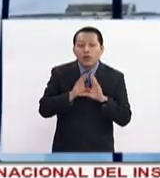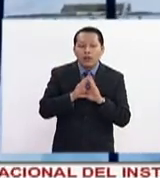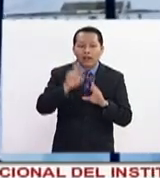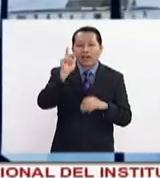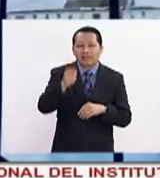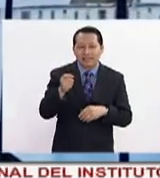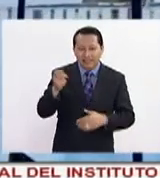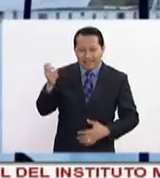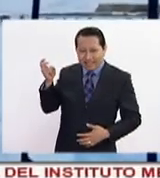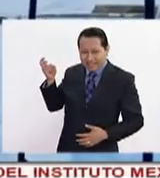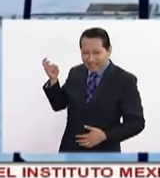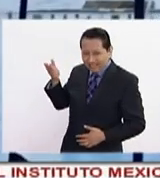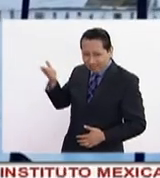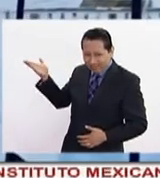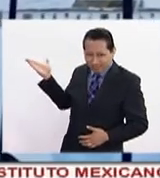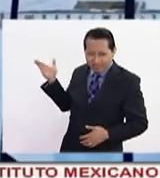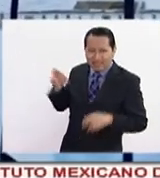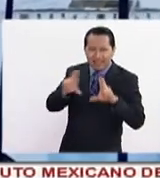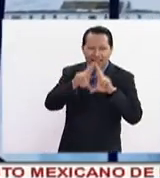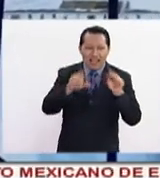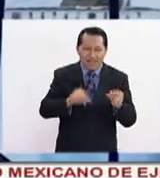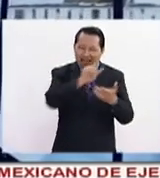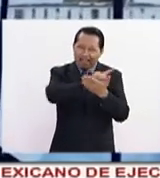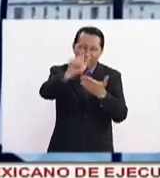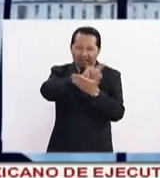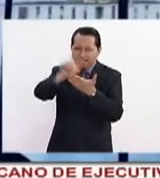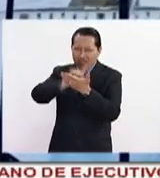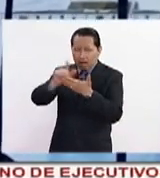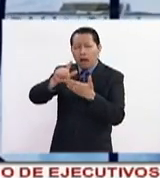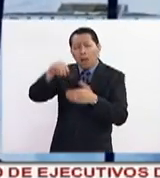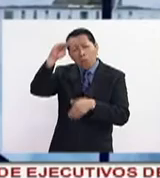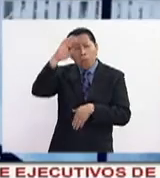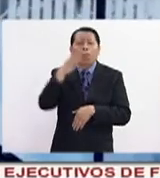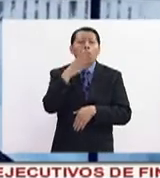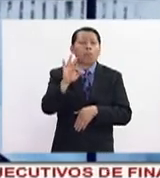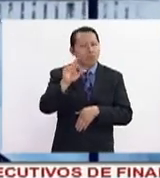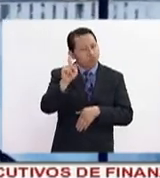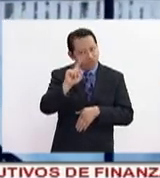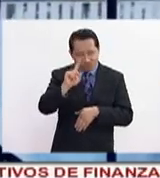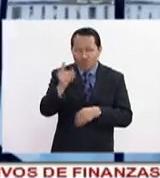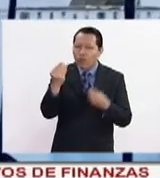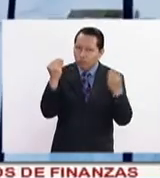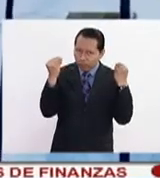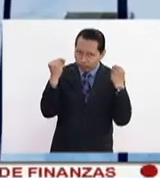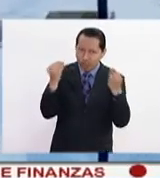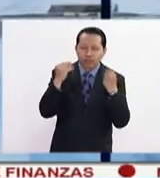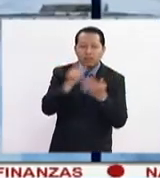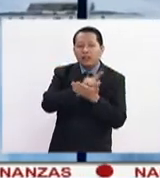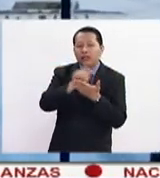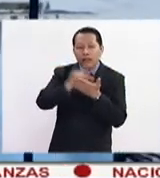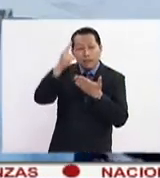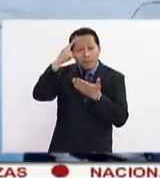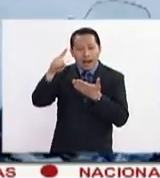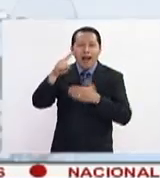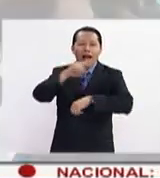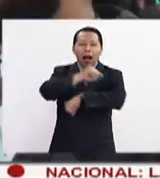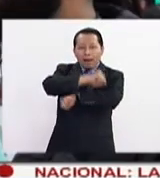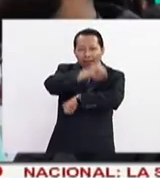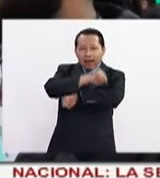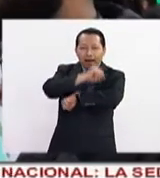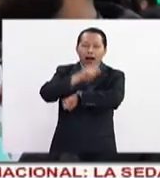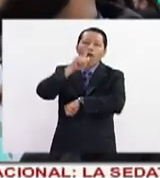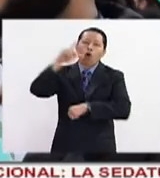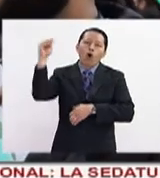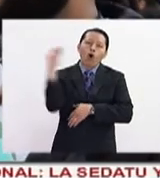quitar toda esta nieve, parece poca, pero es mucha de verdad. Quitar toda esta nieve para que la luz entre por las ventanas.